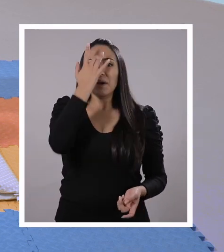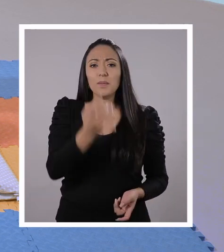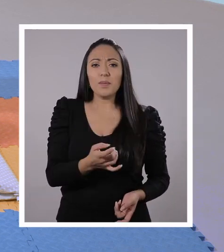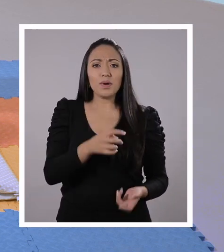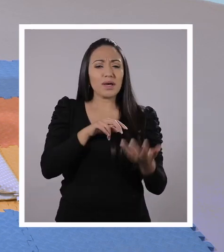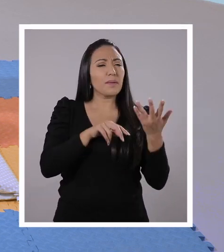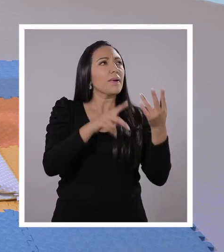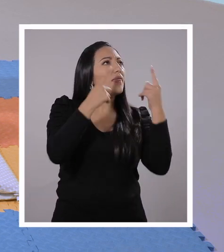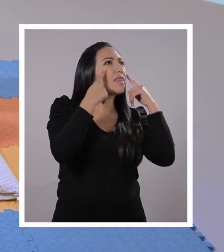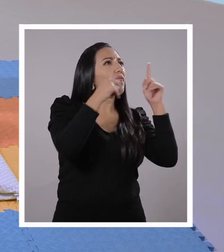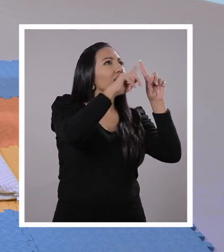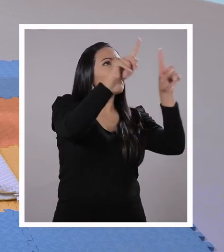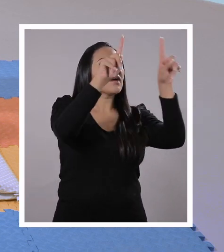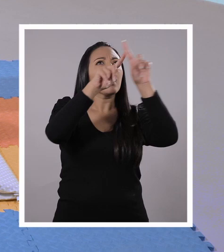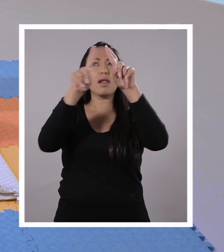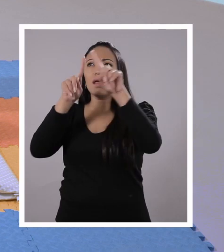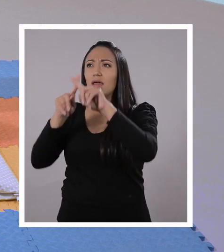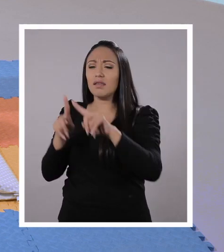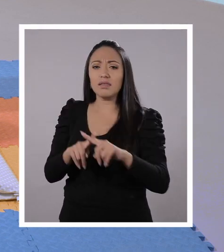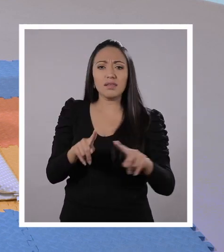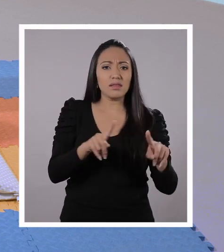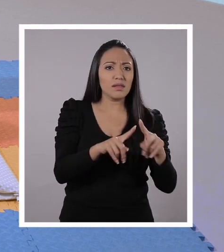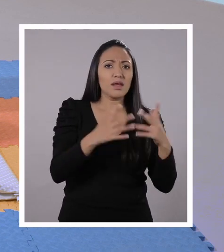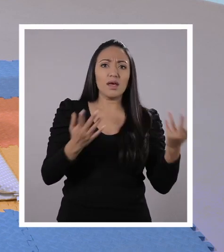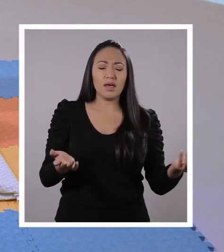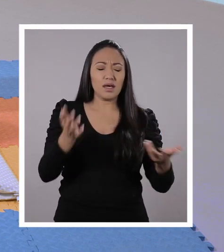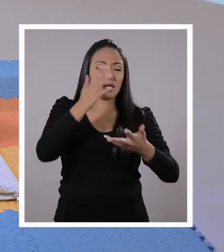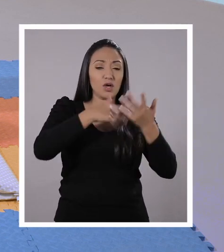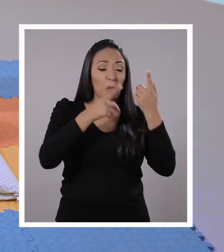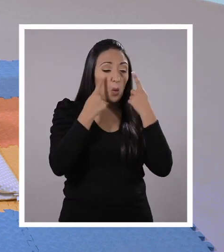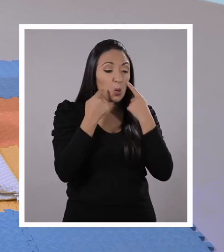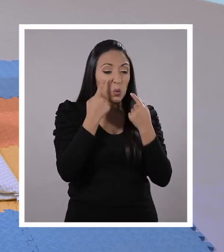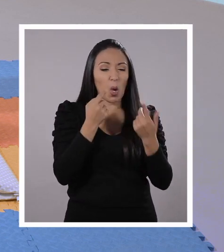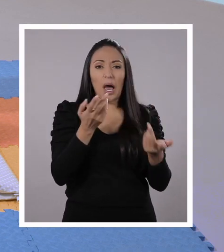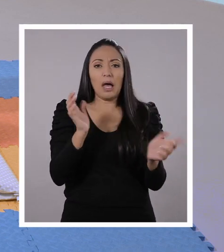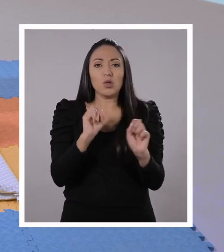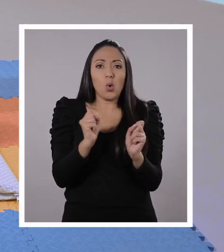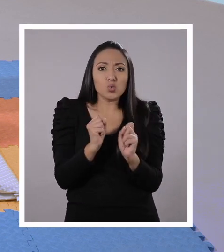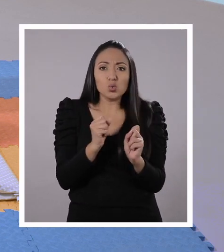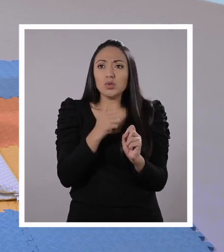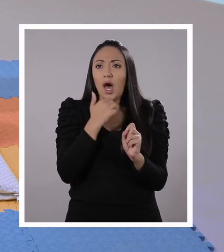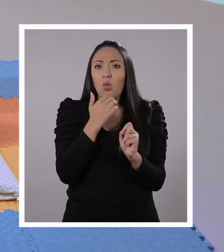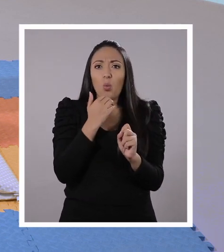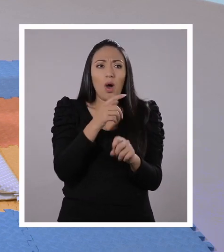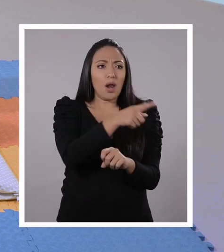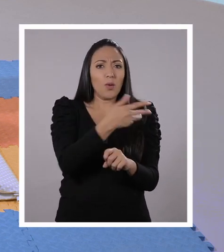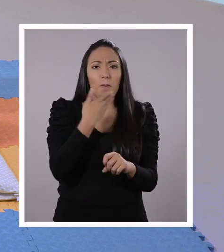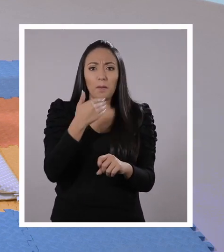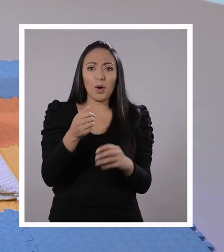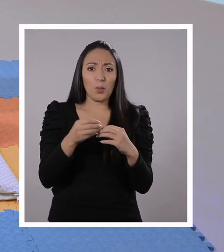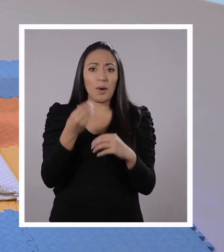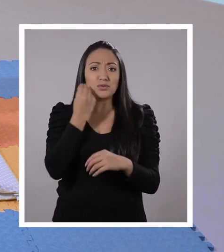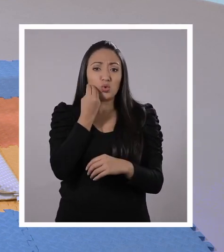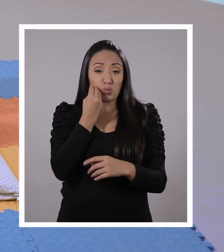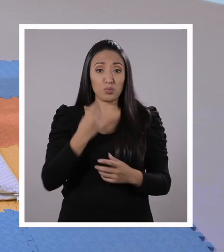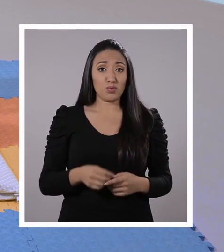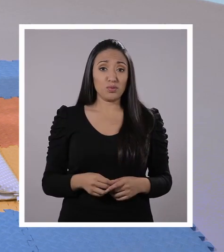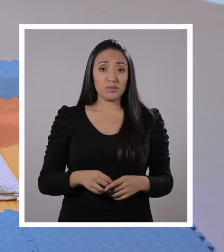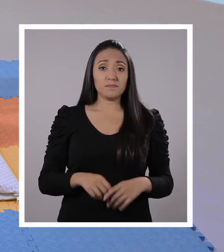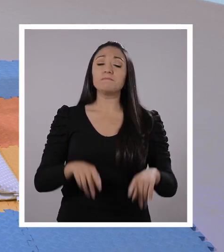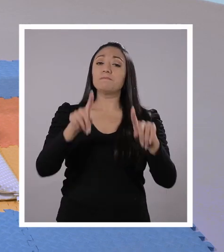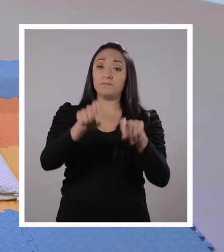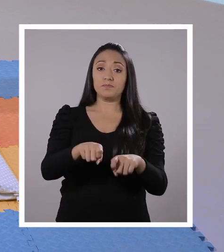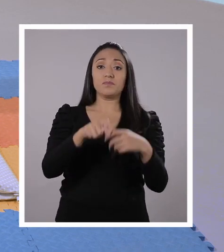es como que ven cosas diferentes, como tú decías, y salen del llanto o del susto o de las molestias que